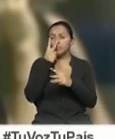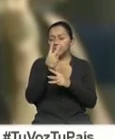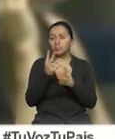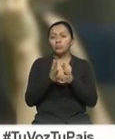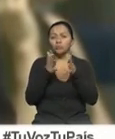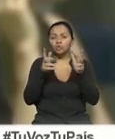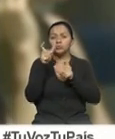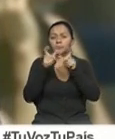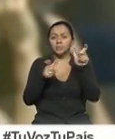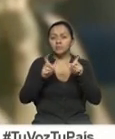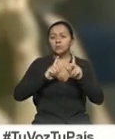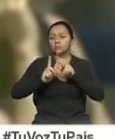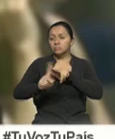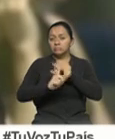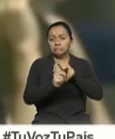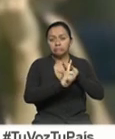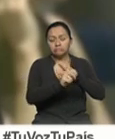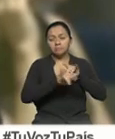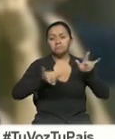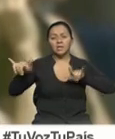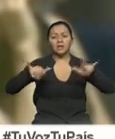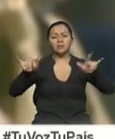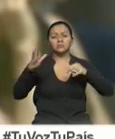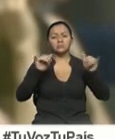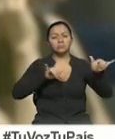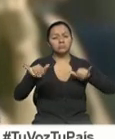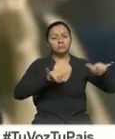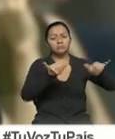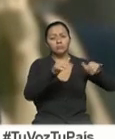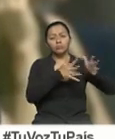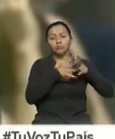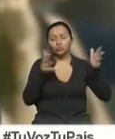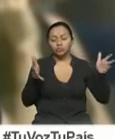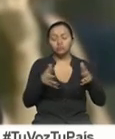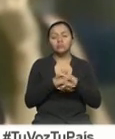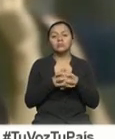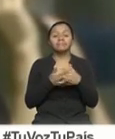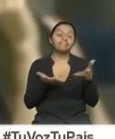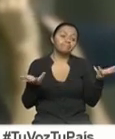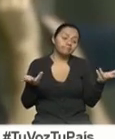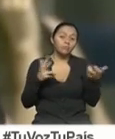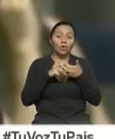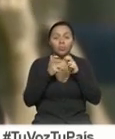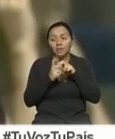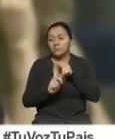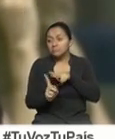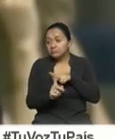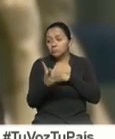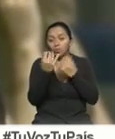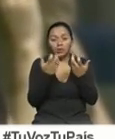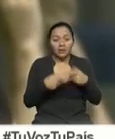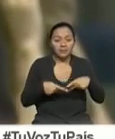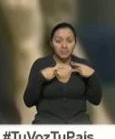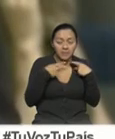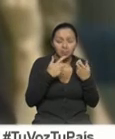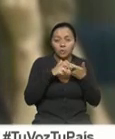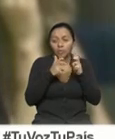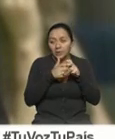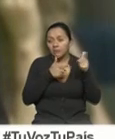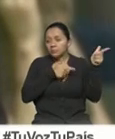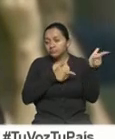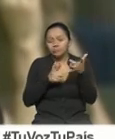de desplazamientos forzosos. Evidenciamos la resistencia de ciertos